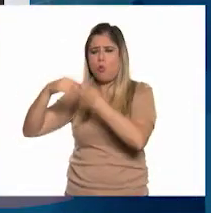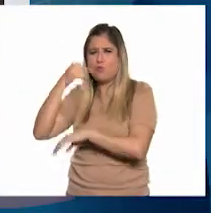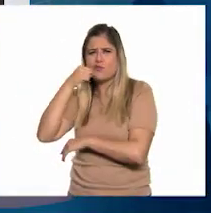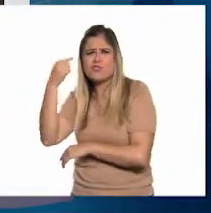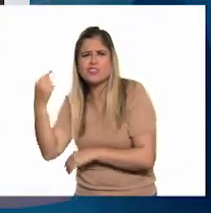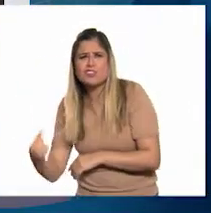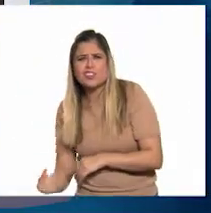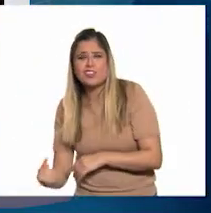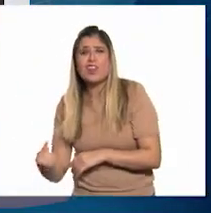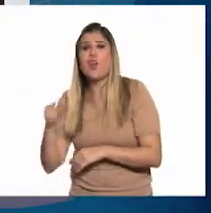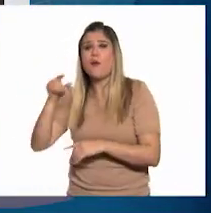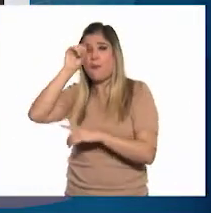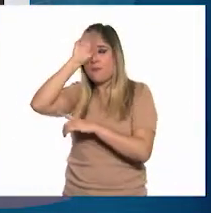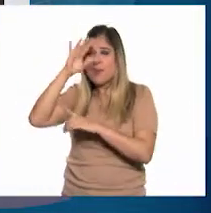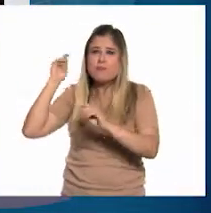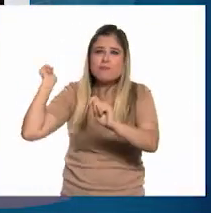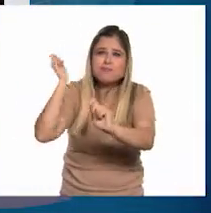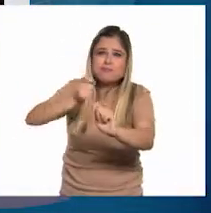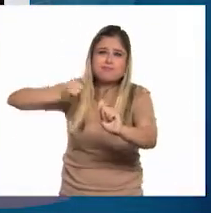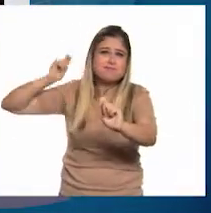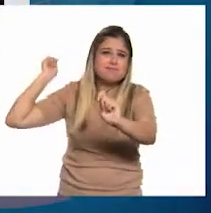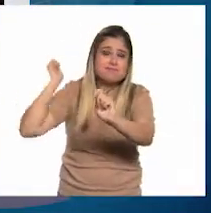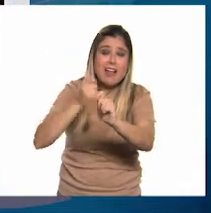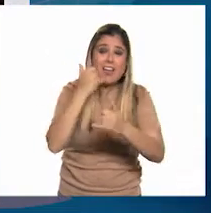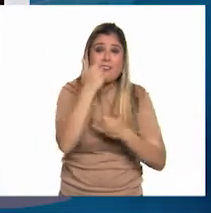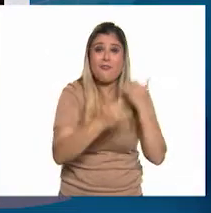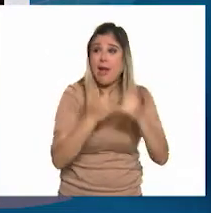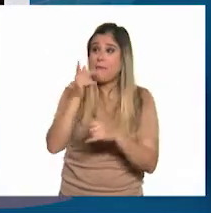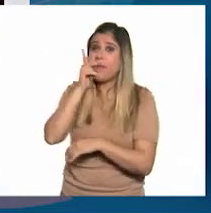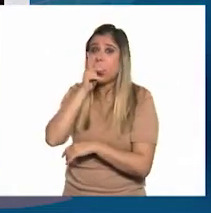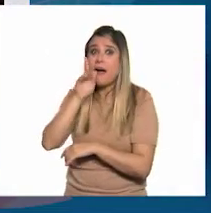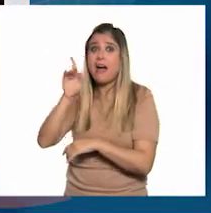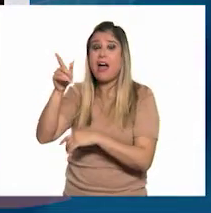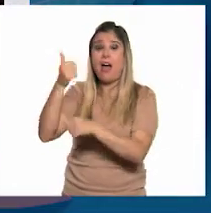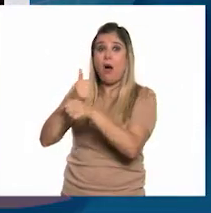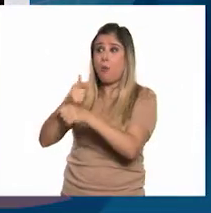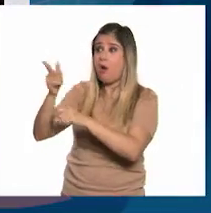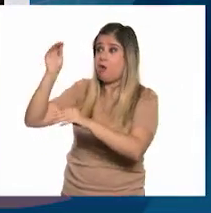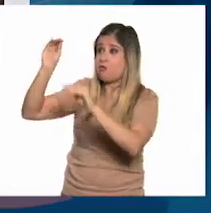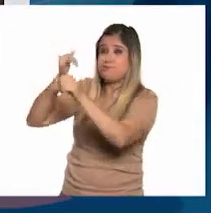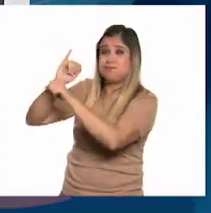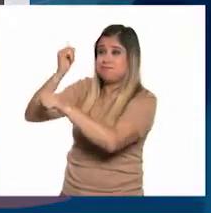dentro de las minas, cuando jugaba mientras su padre y abuelo picaban piedra.